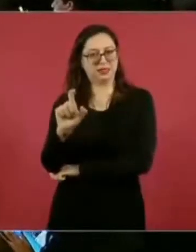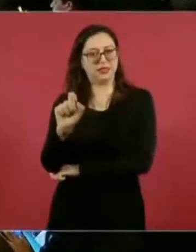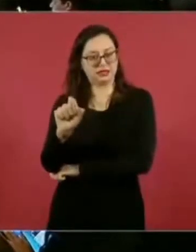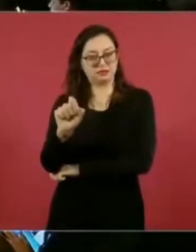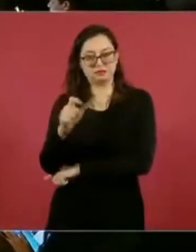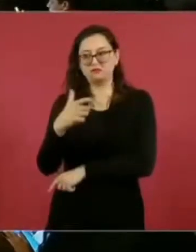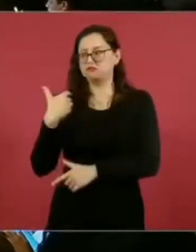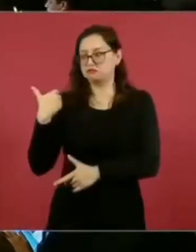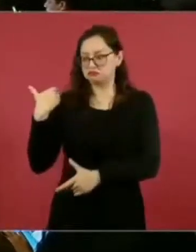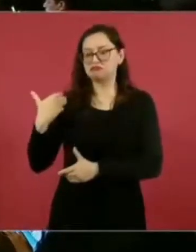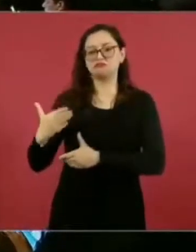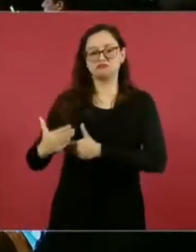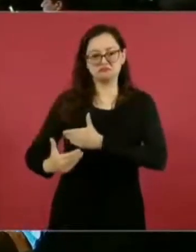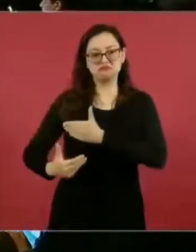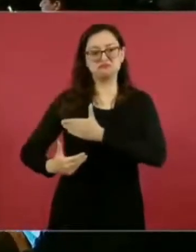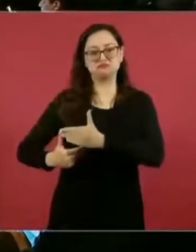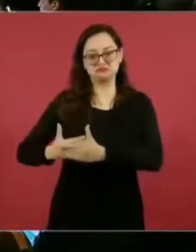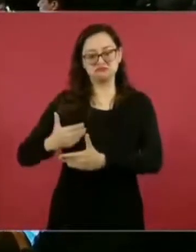avanzando,